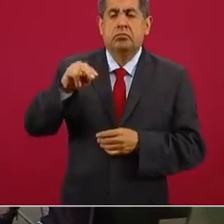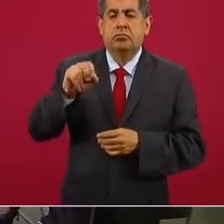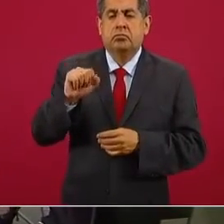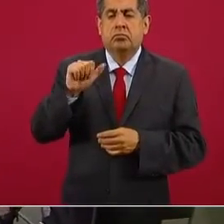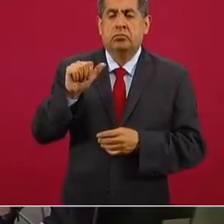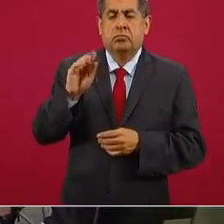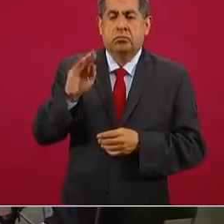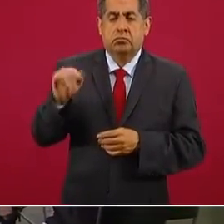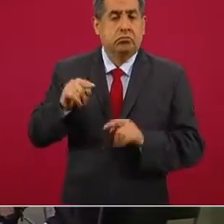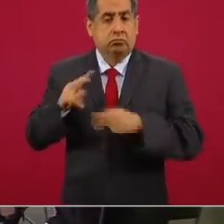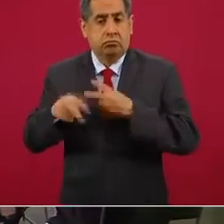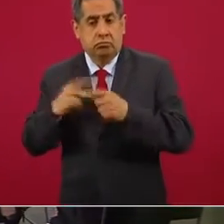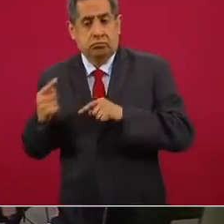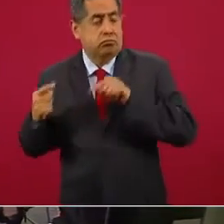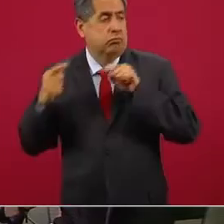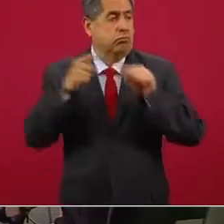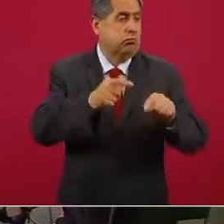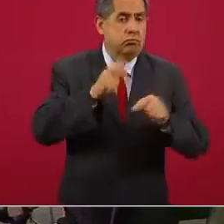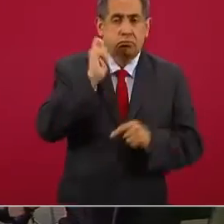ir a Chihuahua